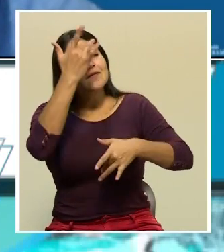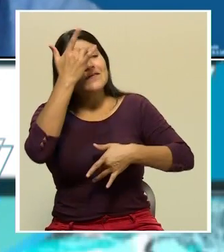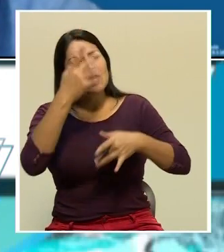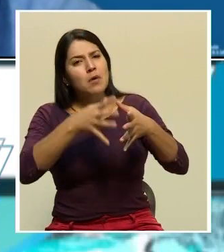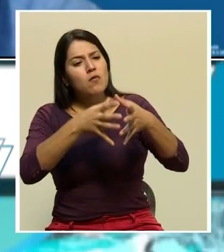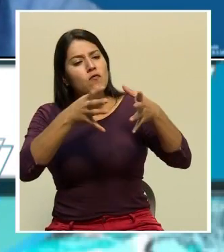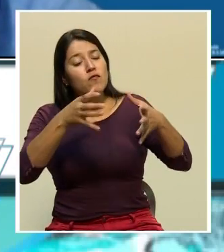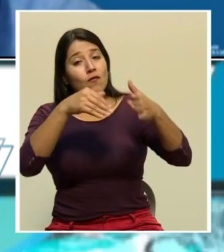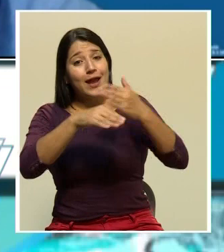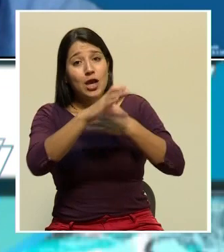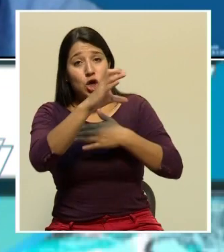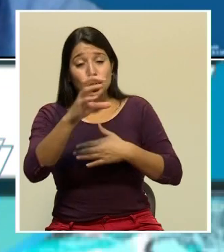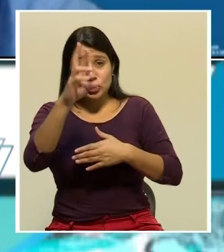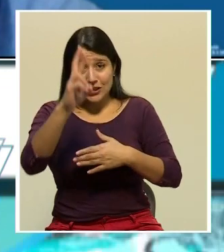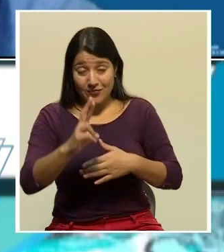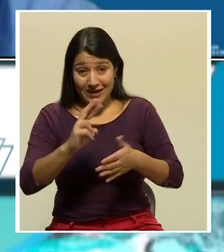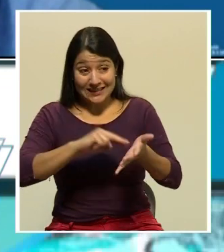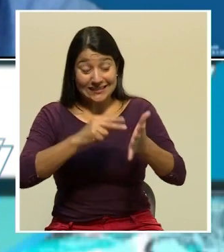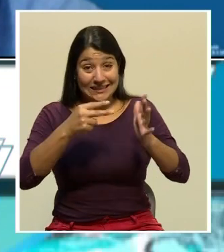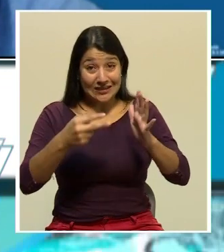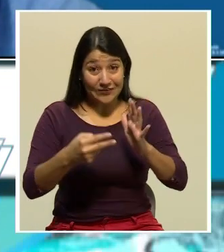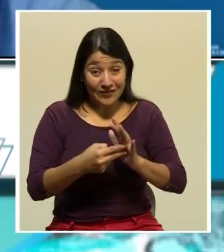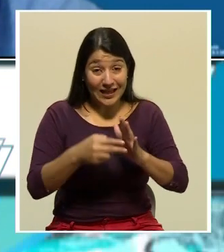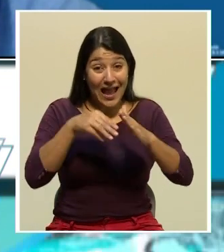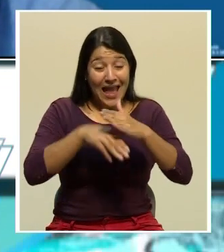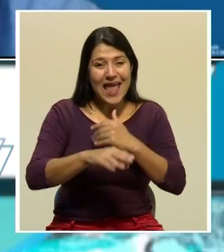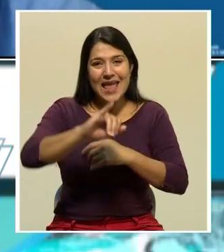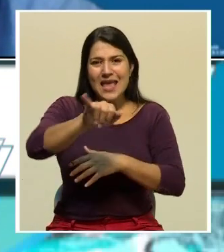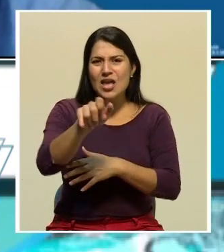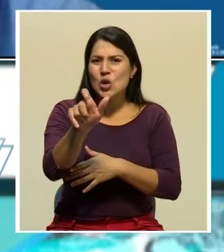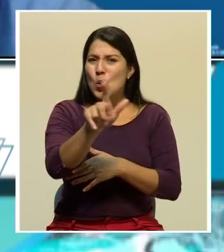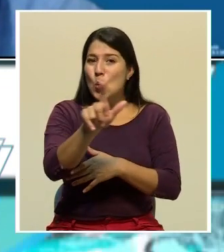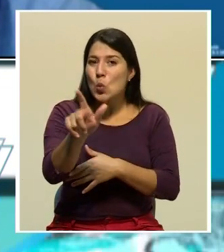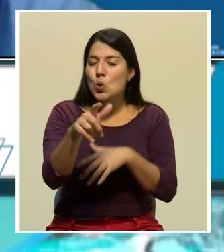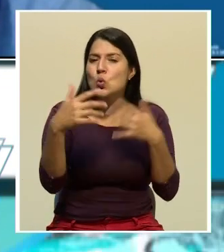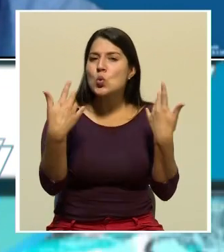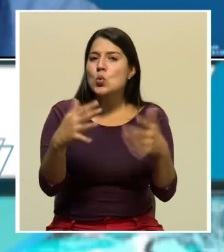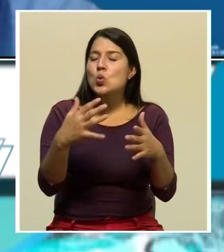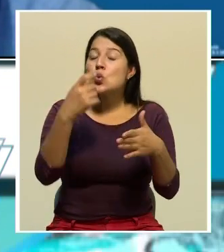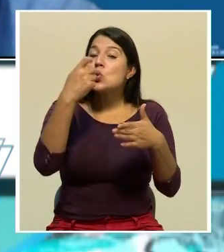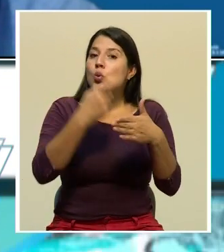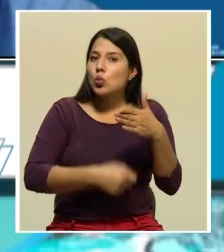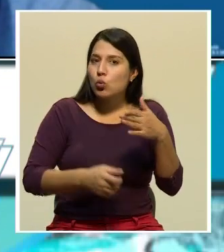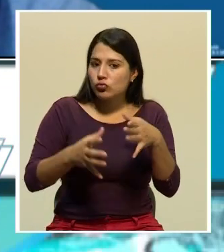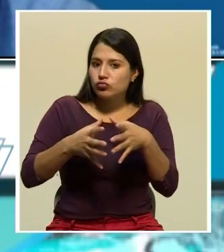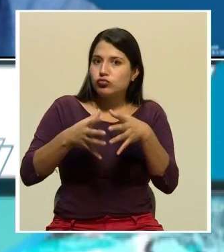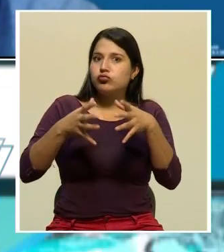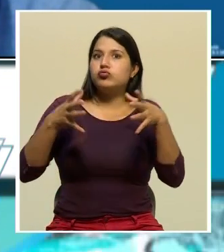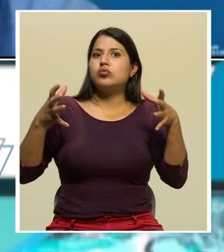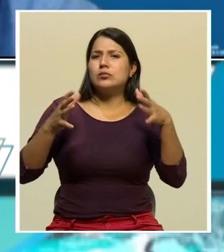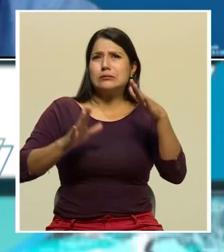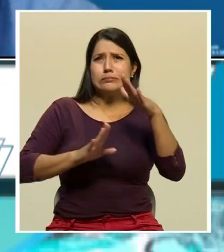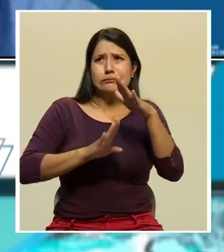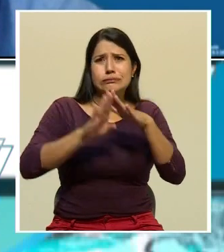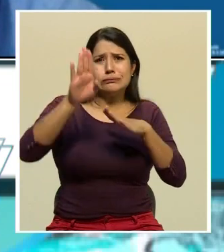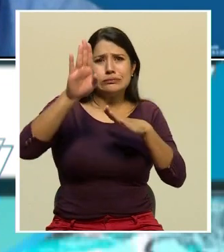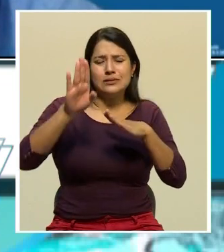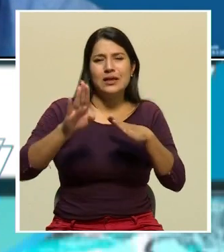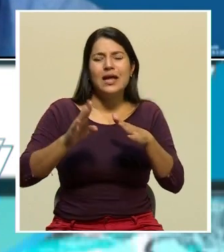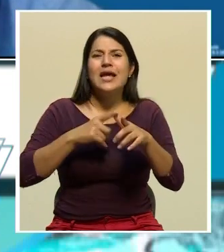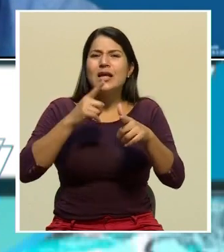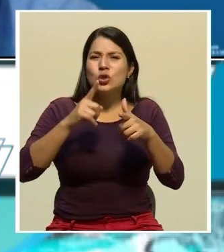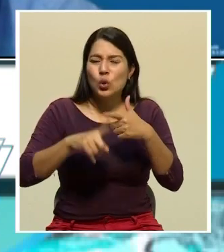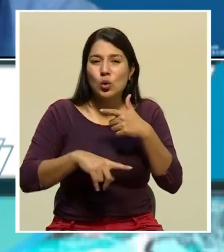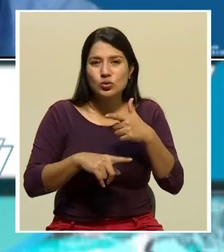Rica indican que el mes de julio será extremadamente duro. ¿Qué tipo de evolución en la